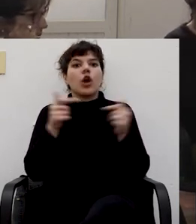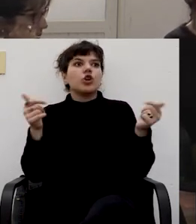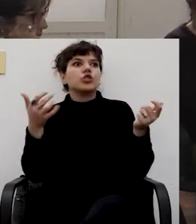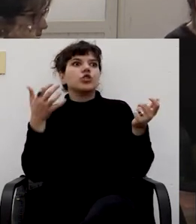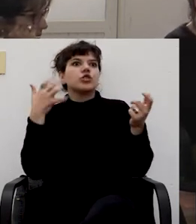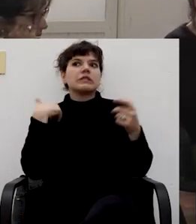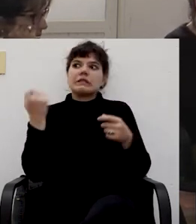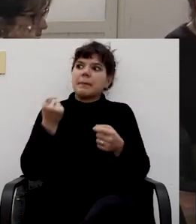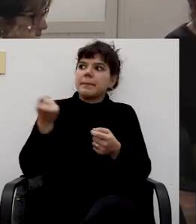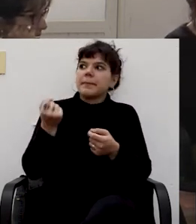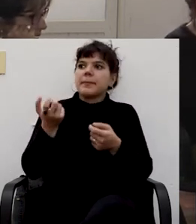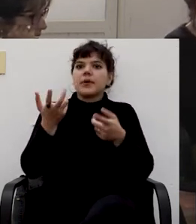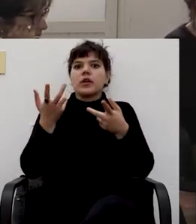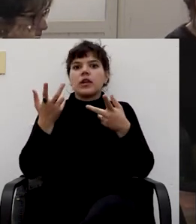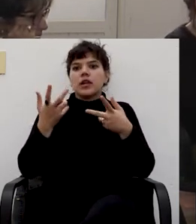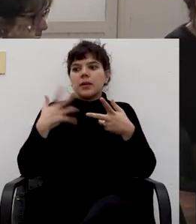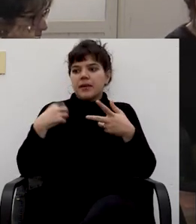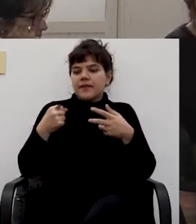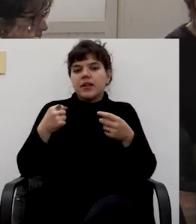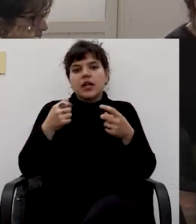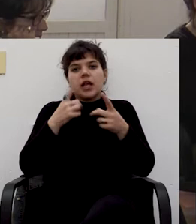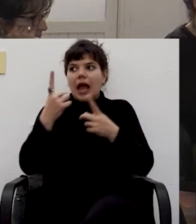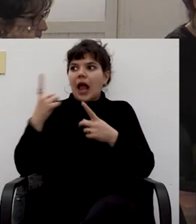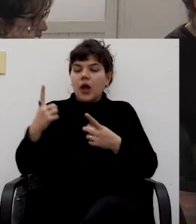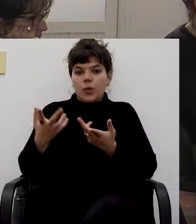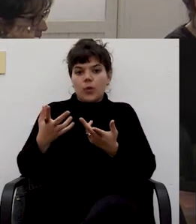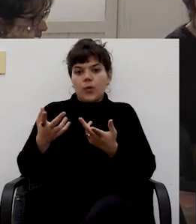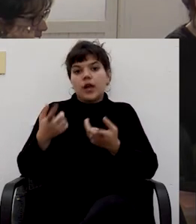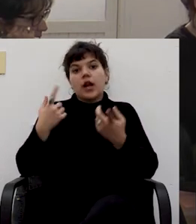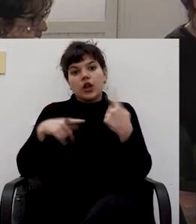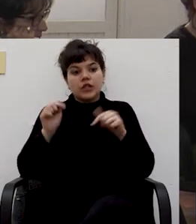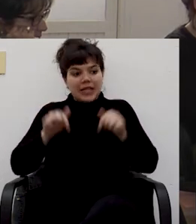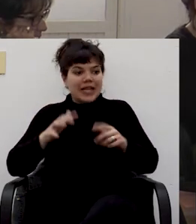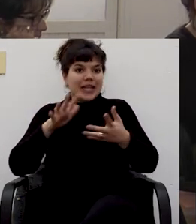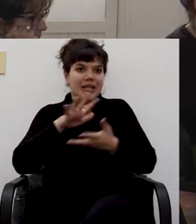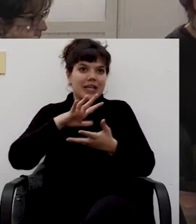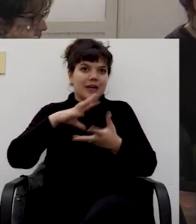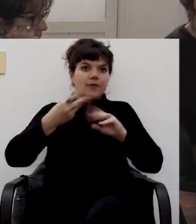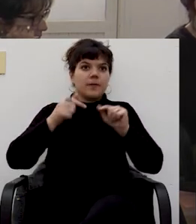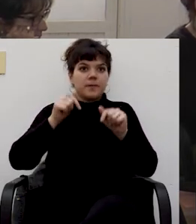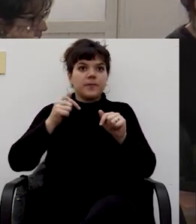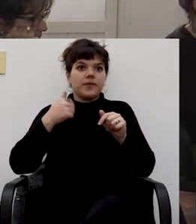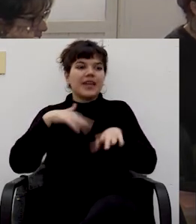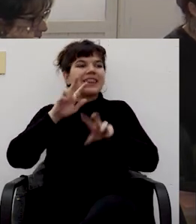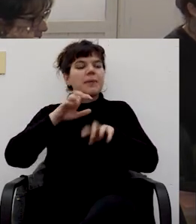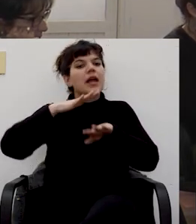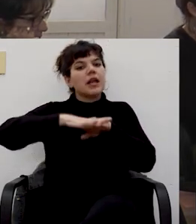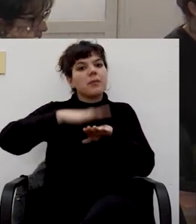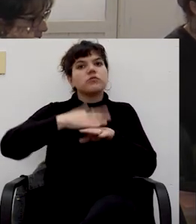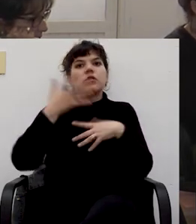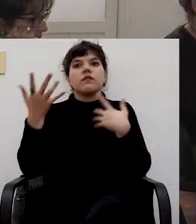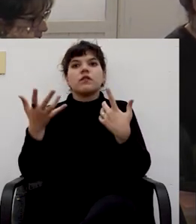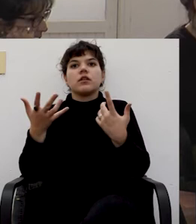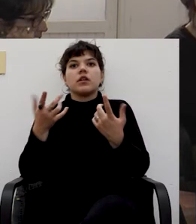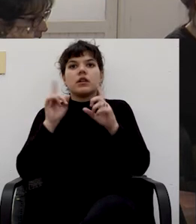el deseo de cada uno. Entonces, en este sentido, queremos construir como también esta corresponsabilidad